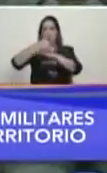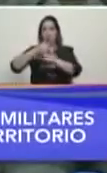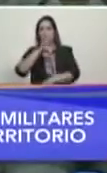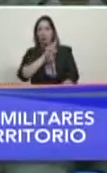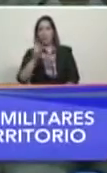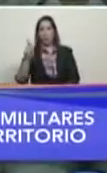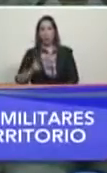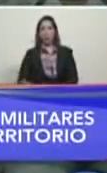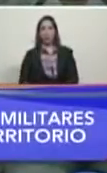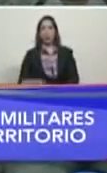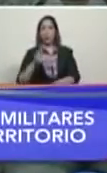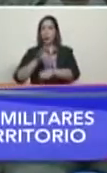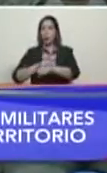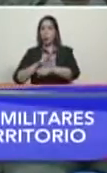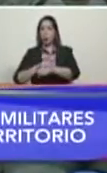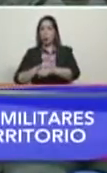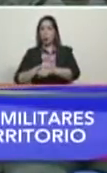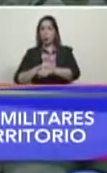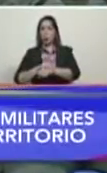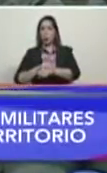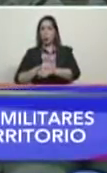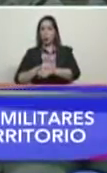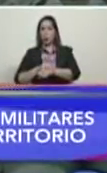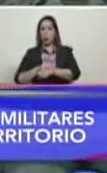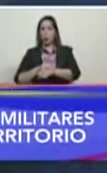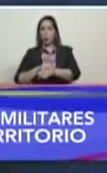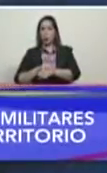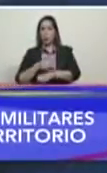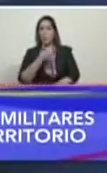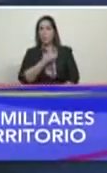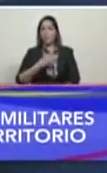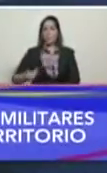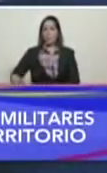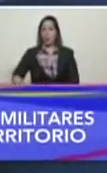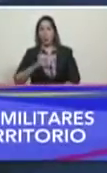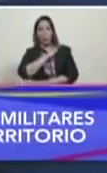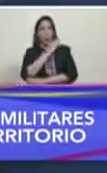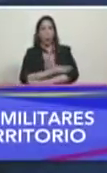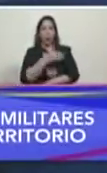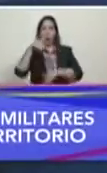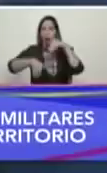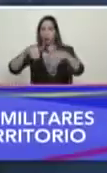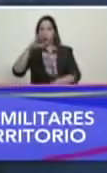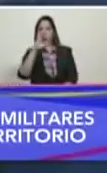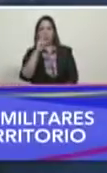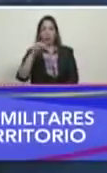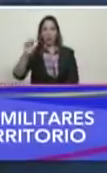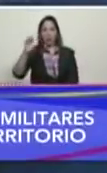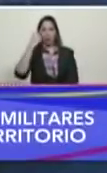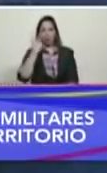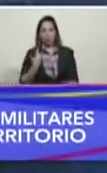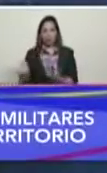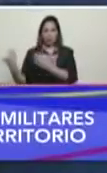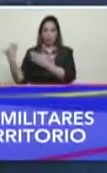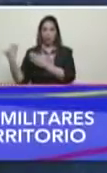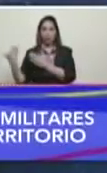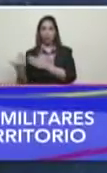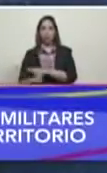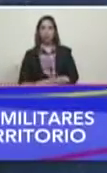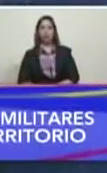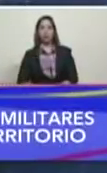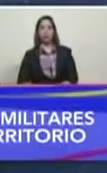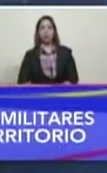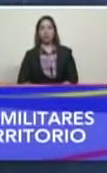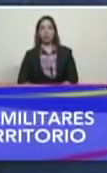a la doctora magistrada presidenta del Poder Electoral venezolano, doctora Tibisay